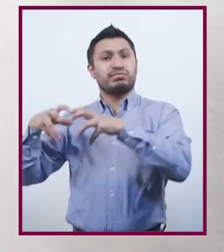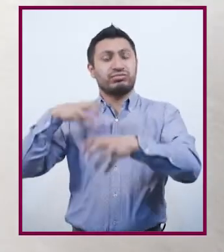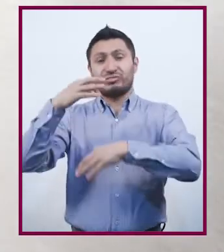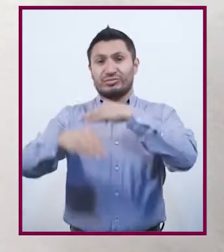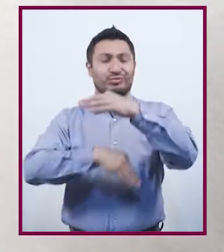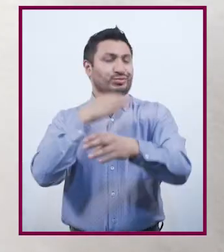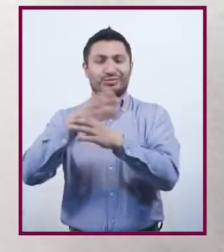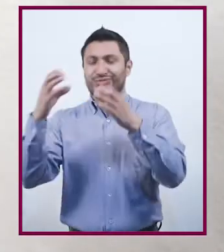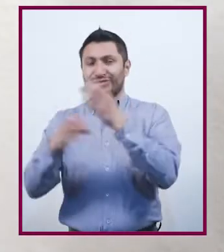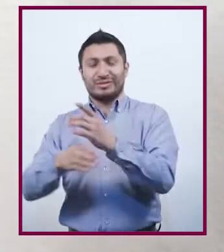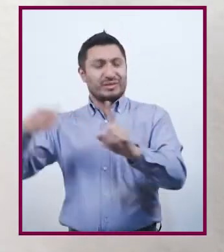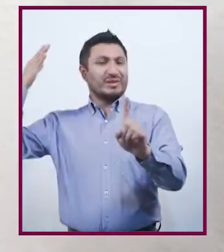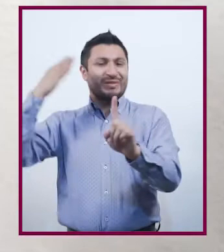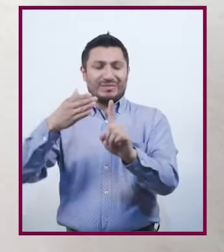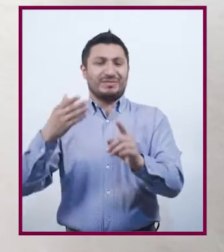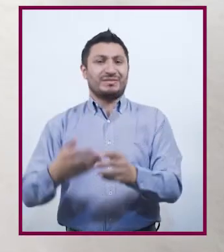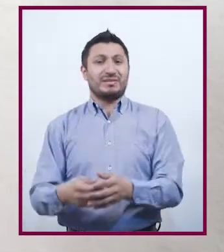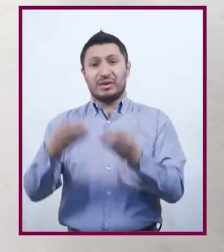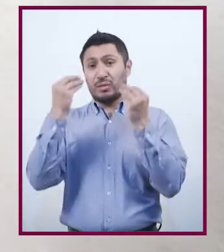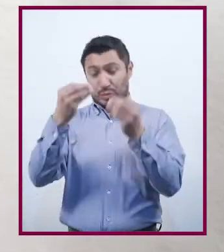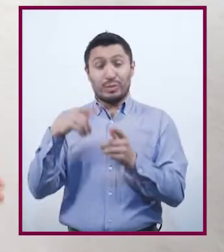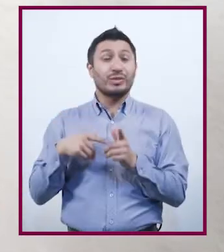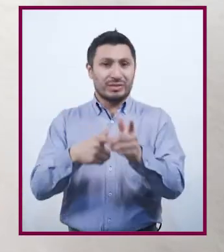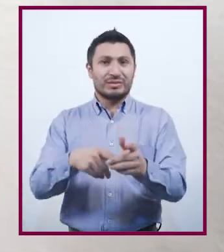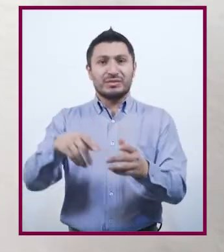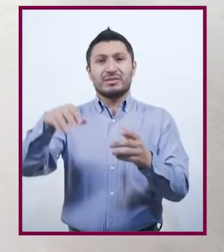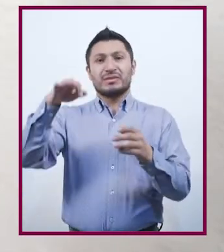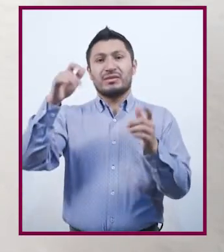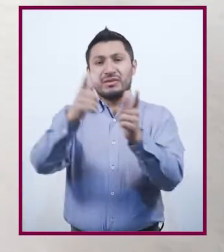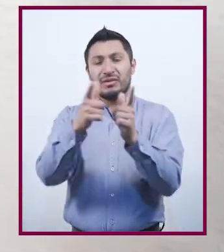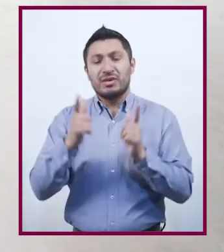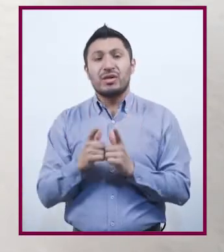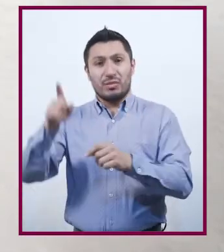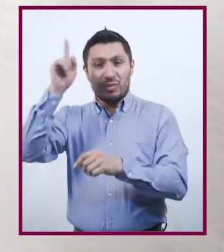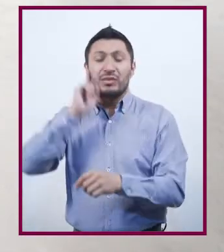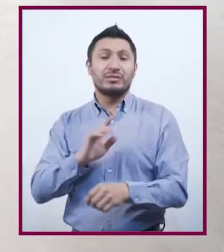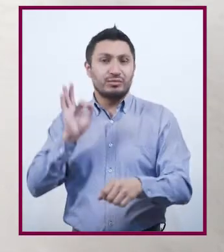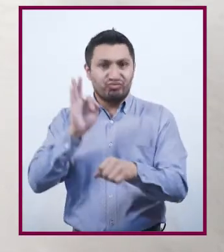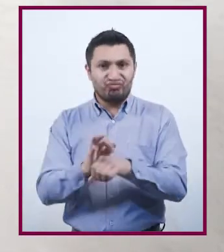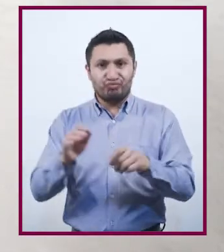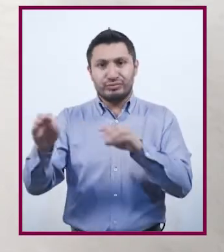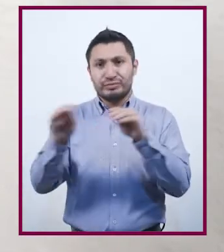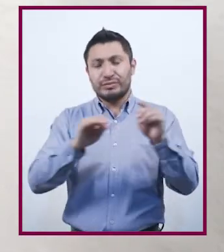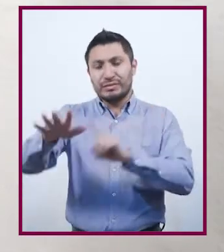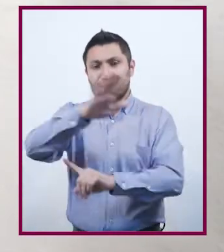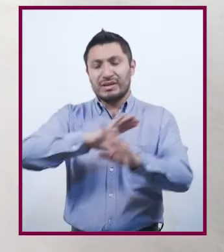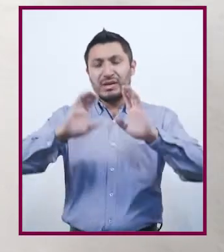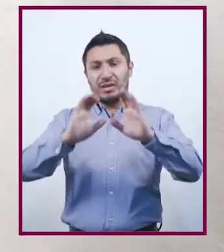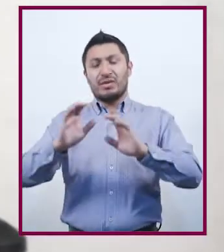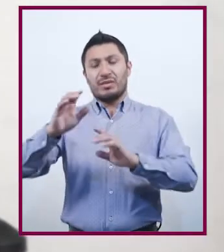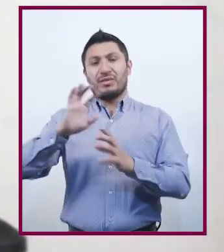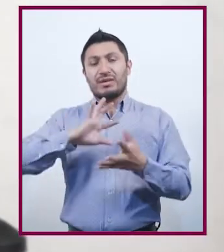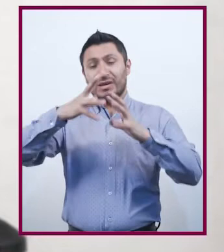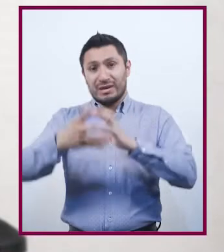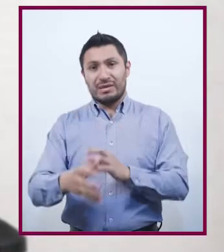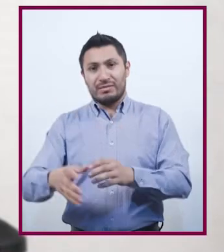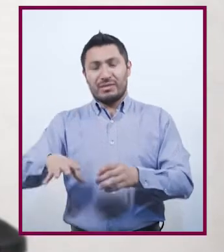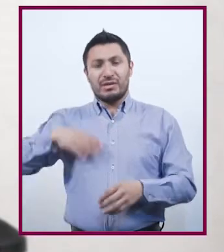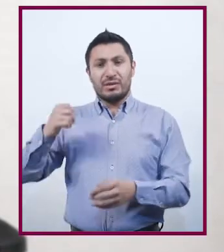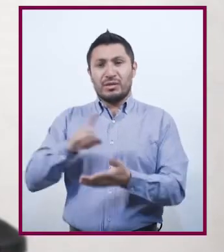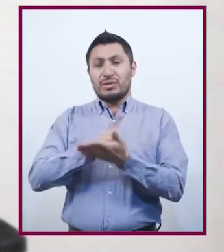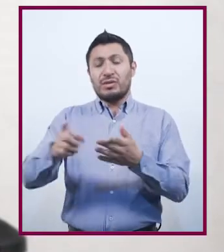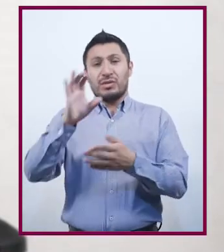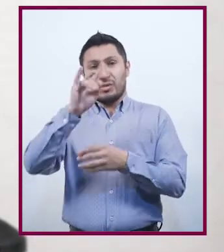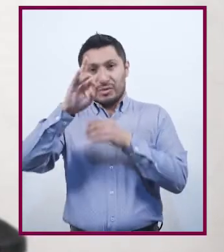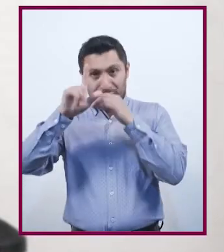Se vuelven activistas y se agrupan para luchar, prácticamente por todas las causas, muchas de ellas aún vigentes: el feminismo,